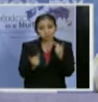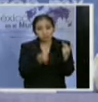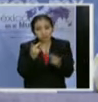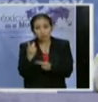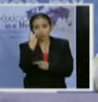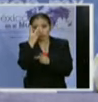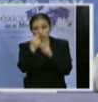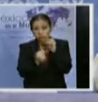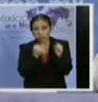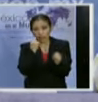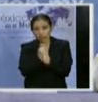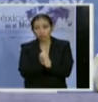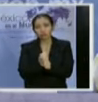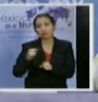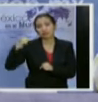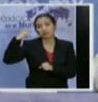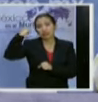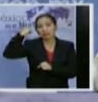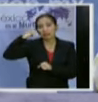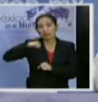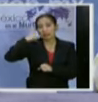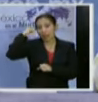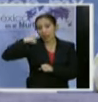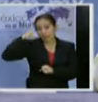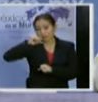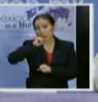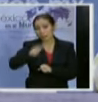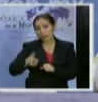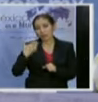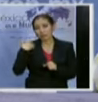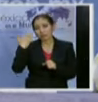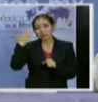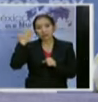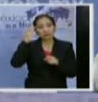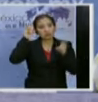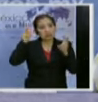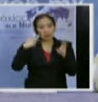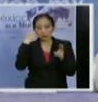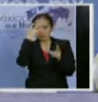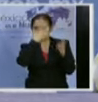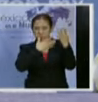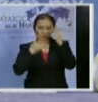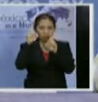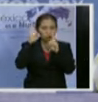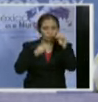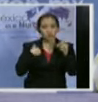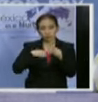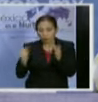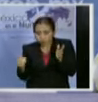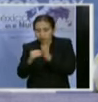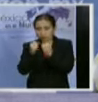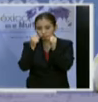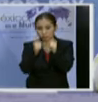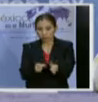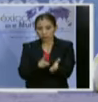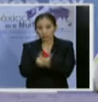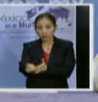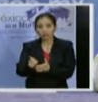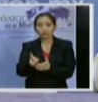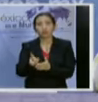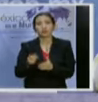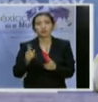hace 2 años, en abril, que este tema estaba también un poco desdibujado, y aquí nosotros reiteramos la idea de los derechos de los